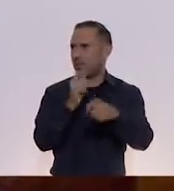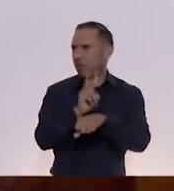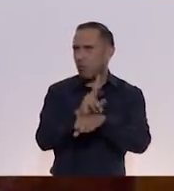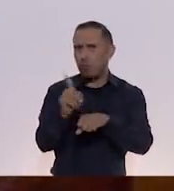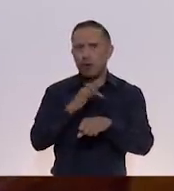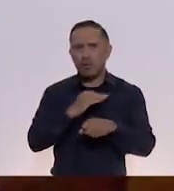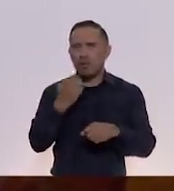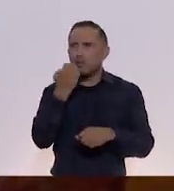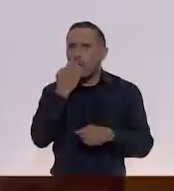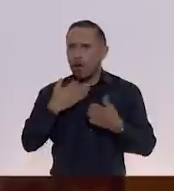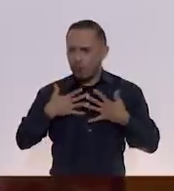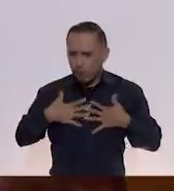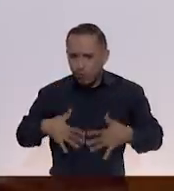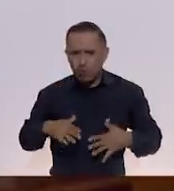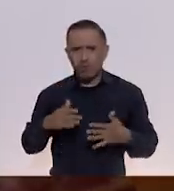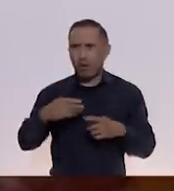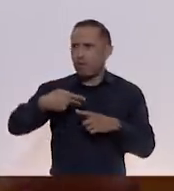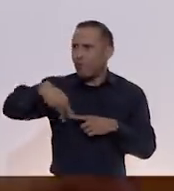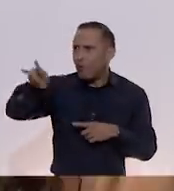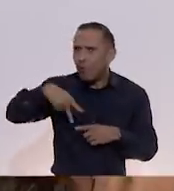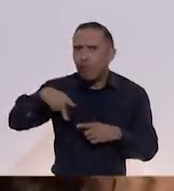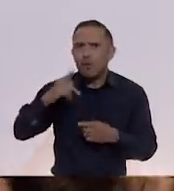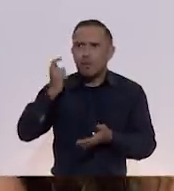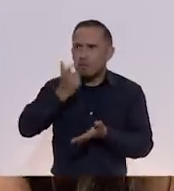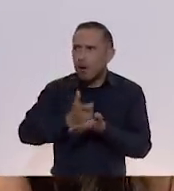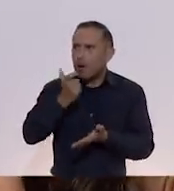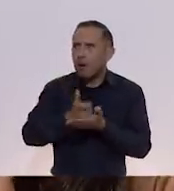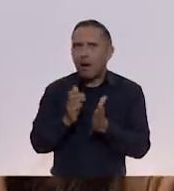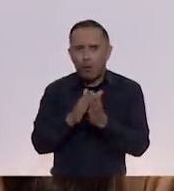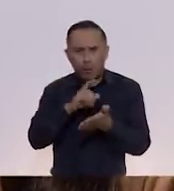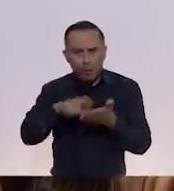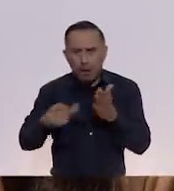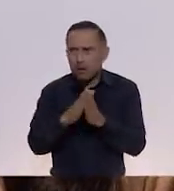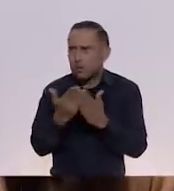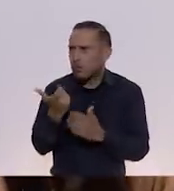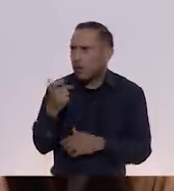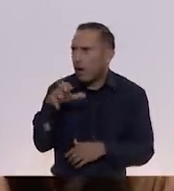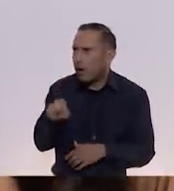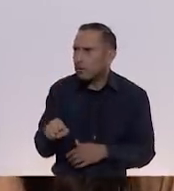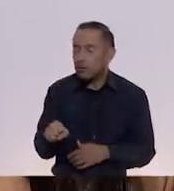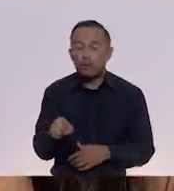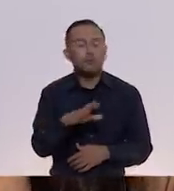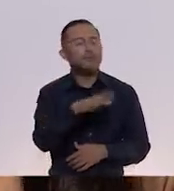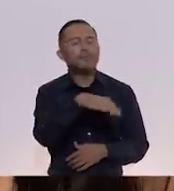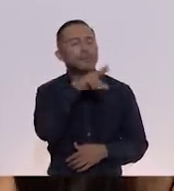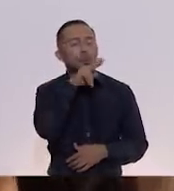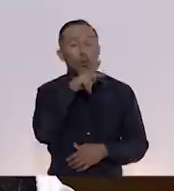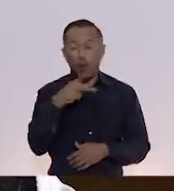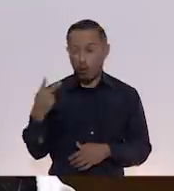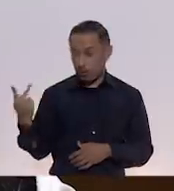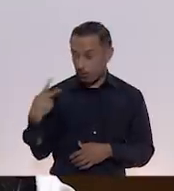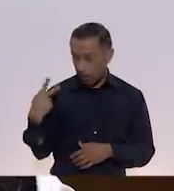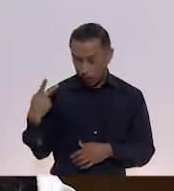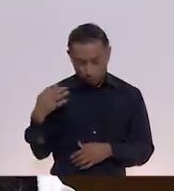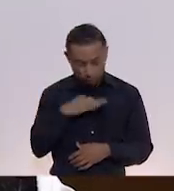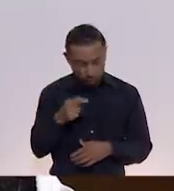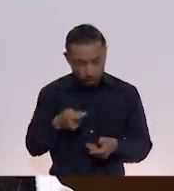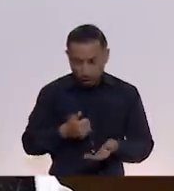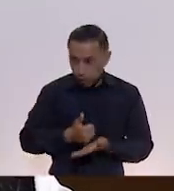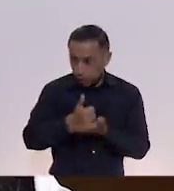uniformes, pasajes, libros. Adalberto, si los muchachos me ayudan con el quehacer, yo ya no voy a necesitar esa aspiradora tan